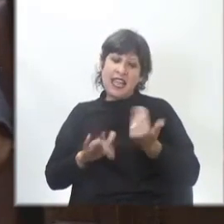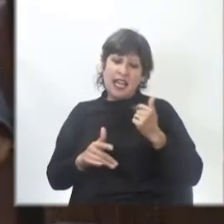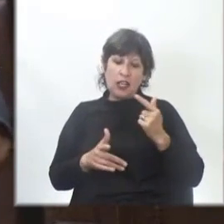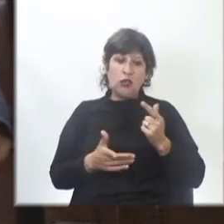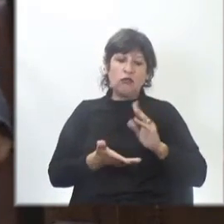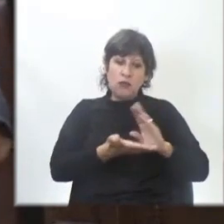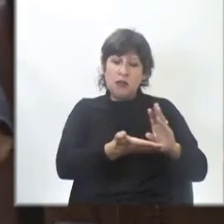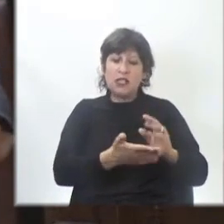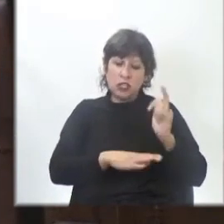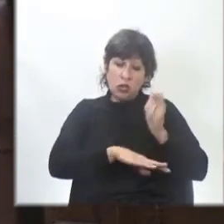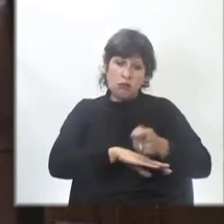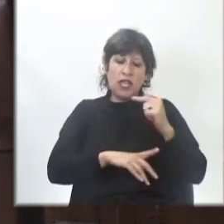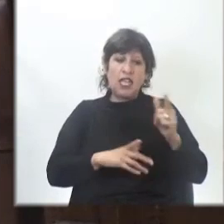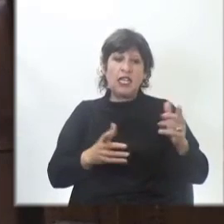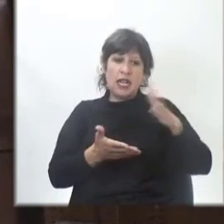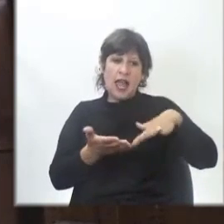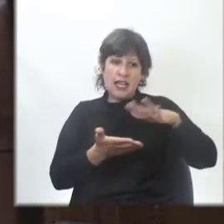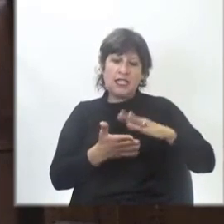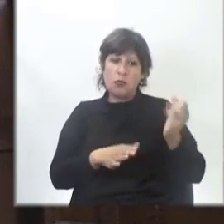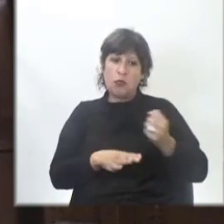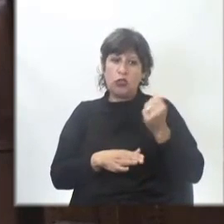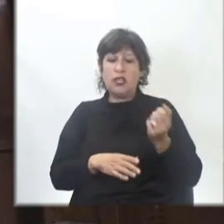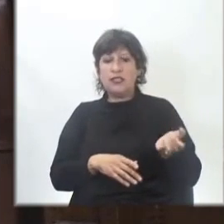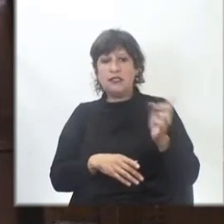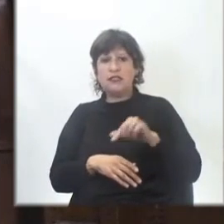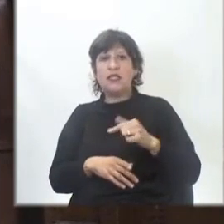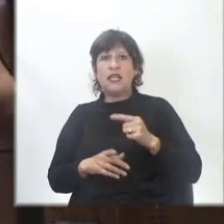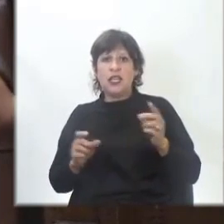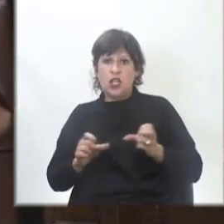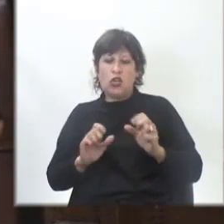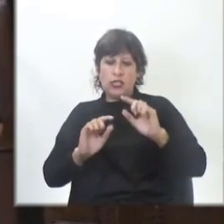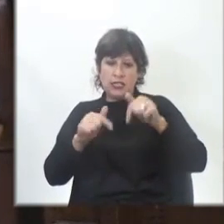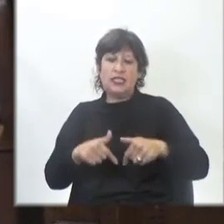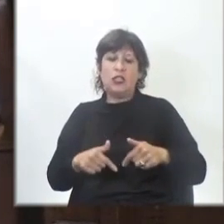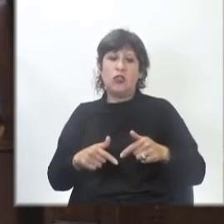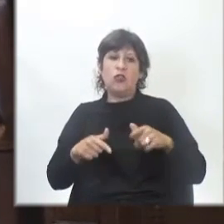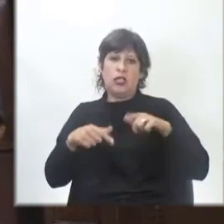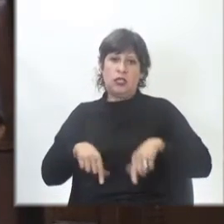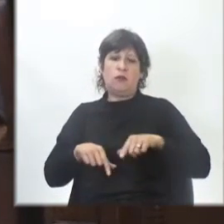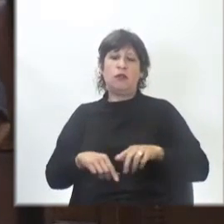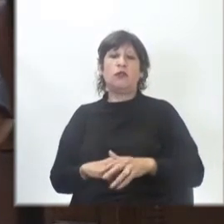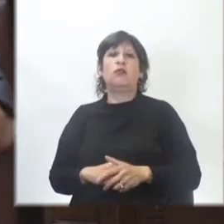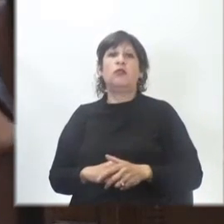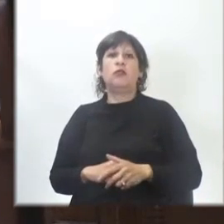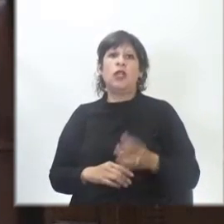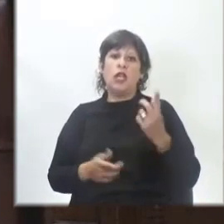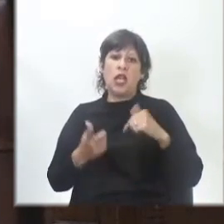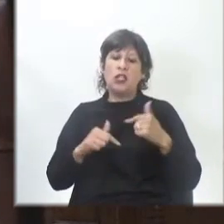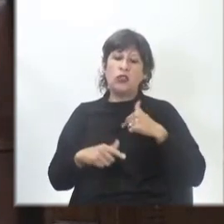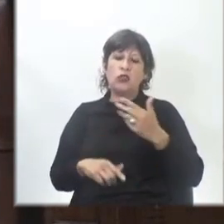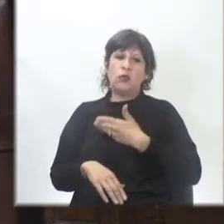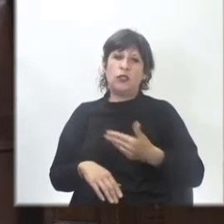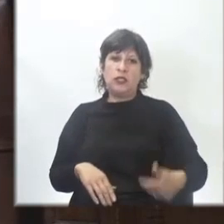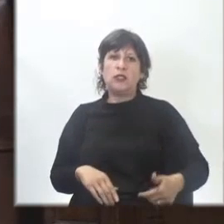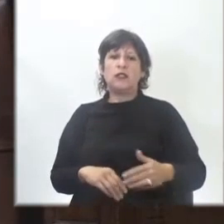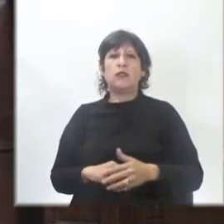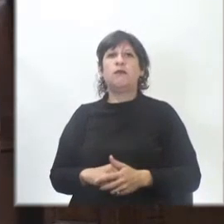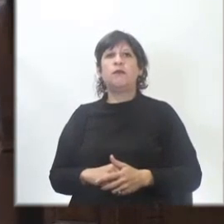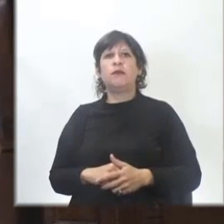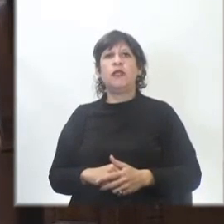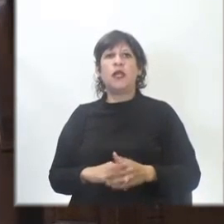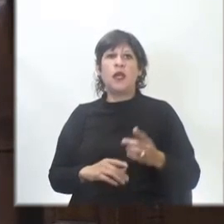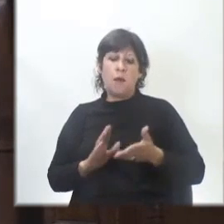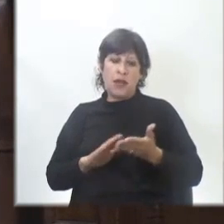importantes y lo que ha hecho o está haciendo esta cartera. Entonces, presidente, para